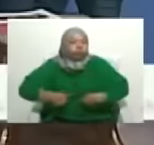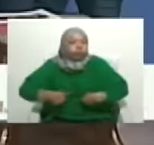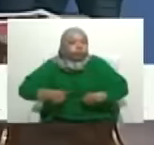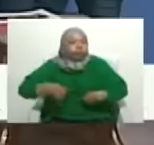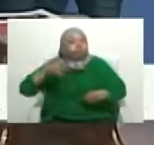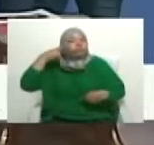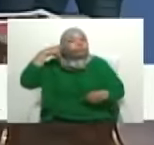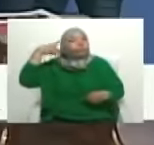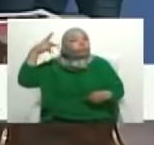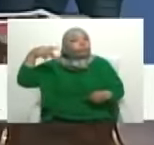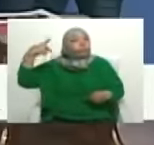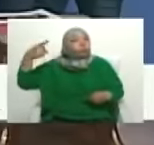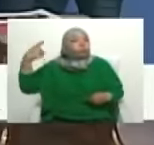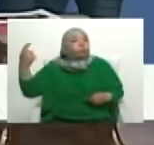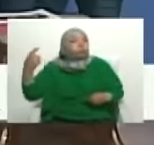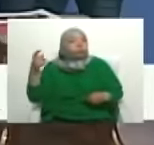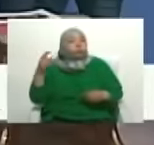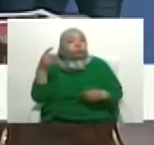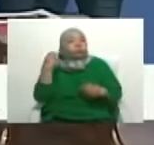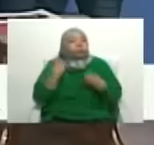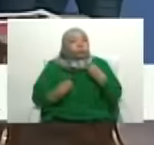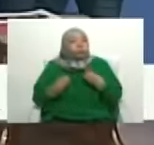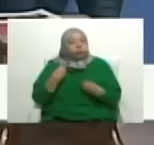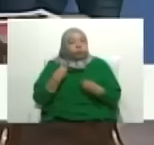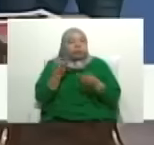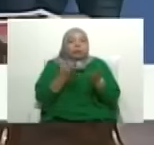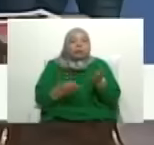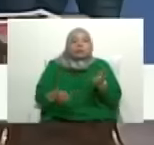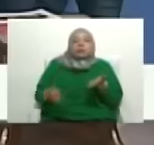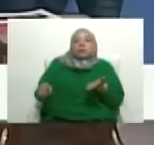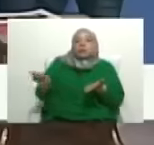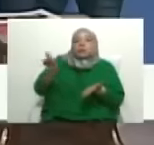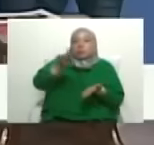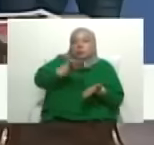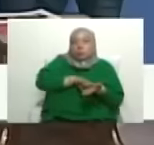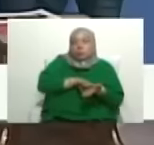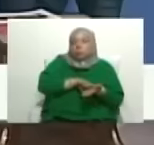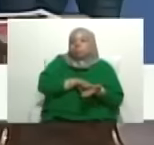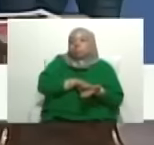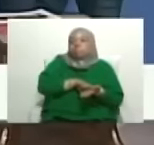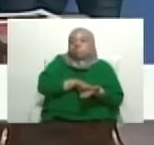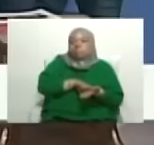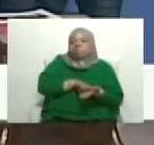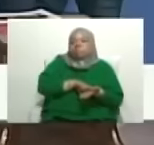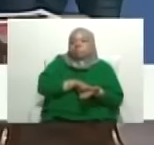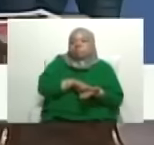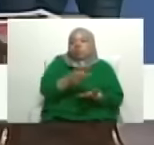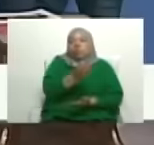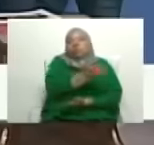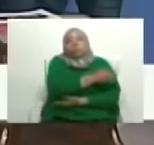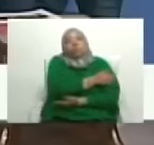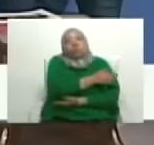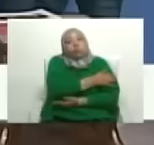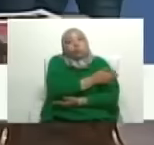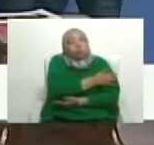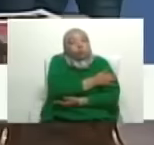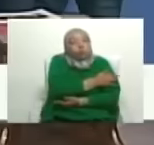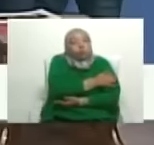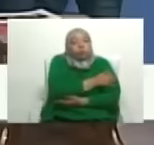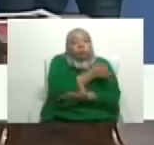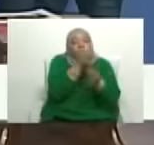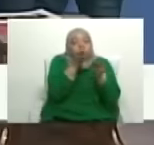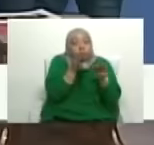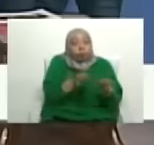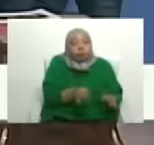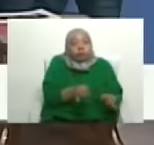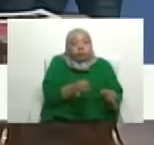psicológica llamada la compulsión a la repetición, estos sectores de la extrema derecha que sumieron en